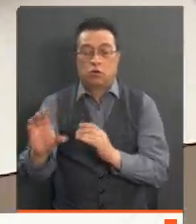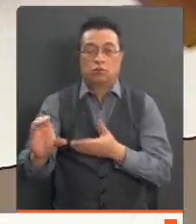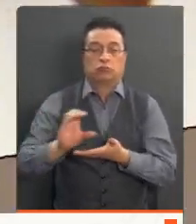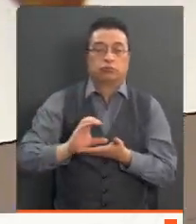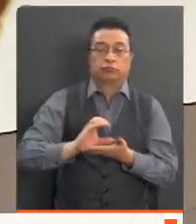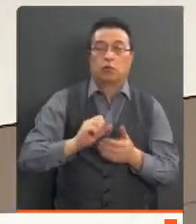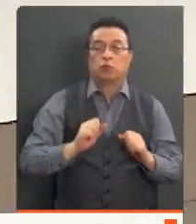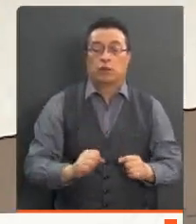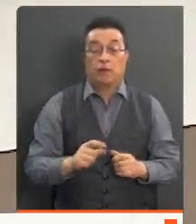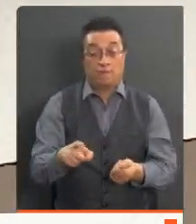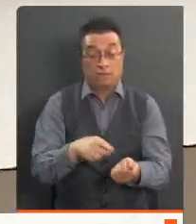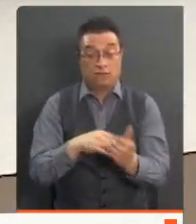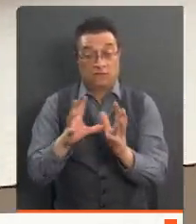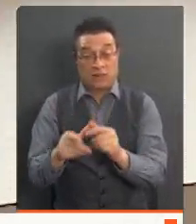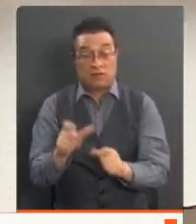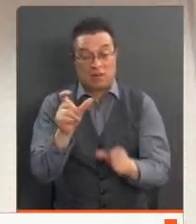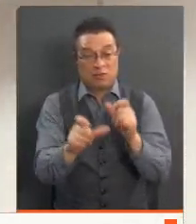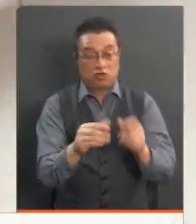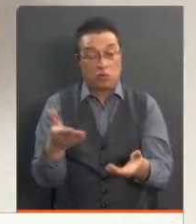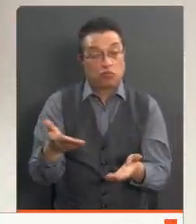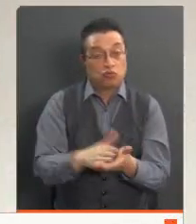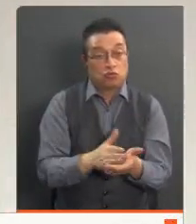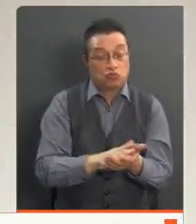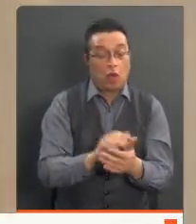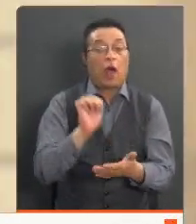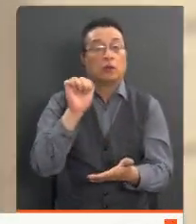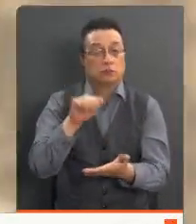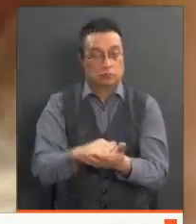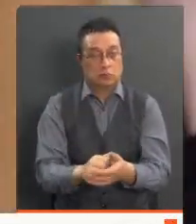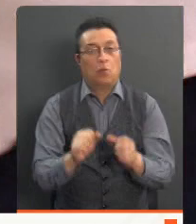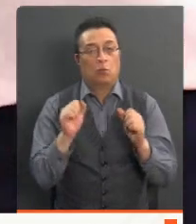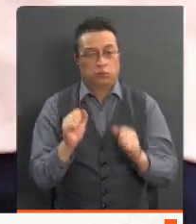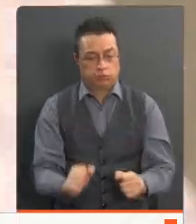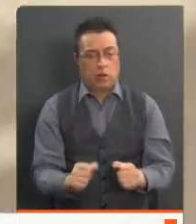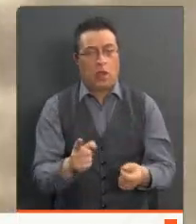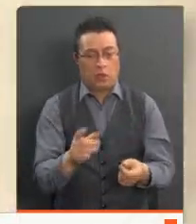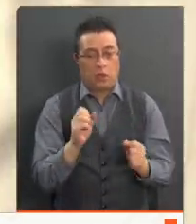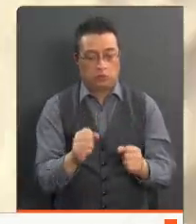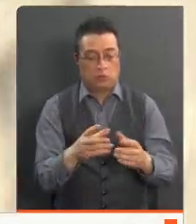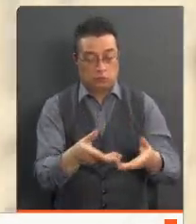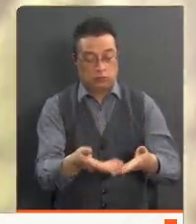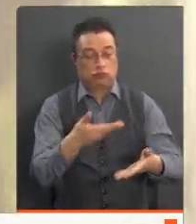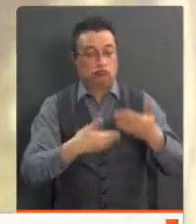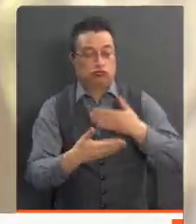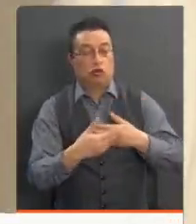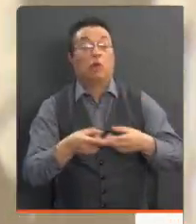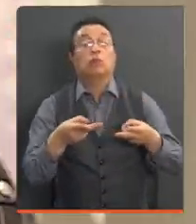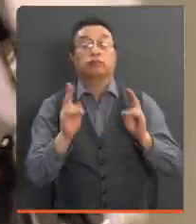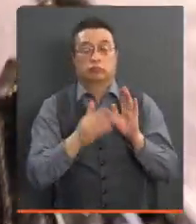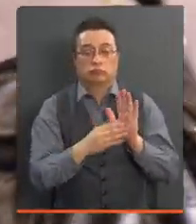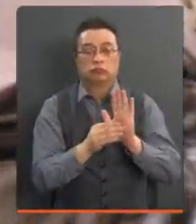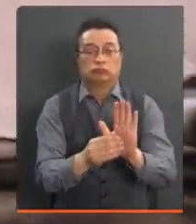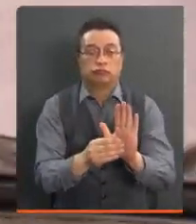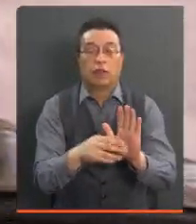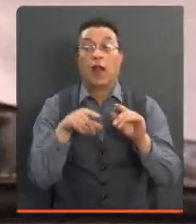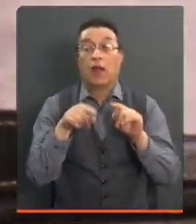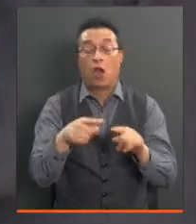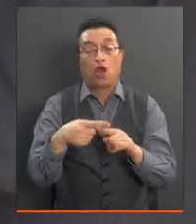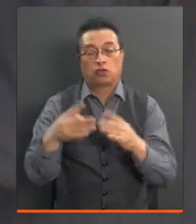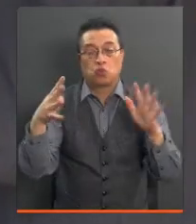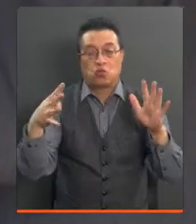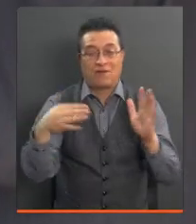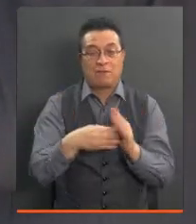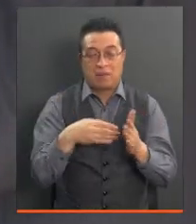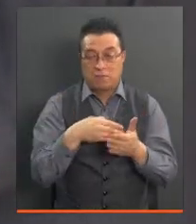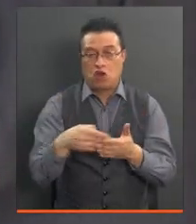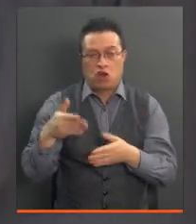Los familiares de personas fallecidas pueden reclamar el monto habiendo hecho la posesión efectiva. Aún quedan otros 9.000 millones en